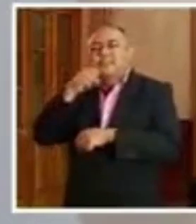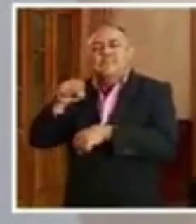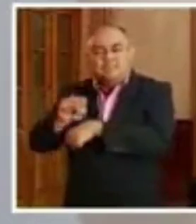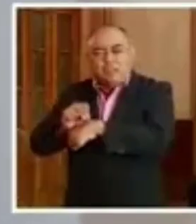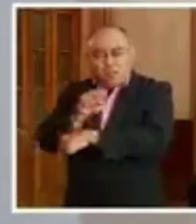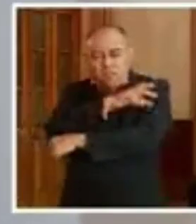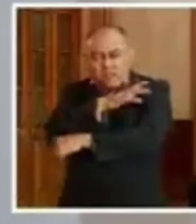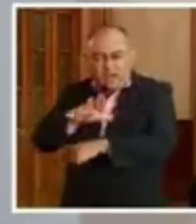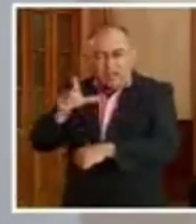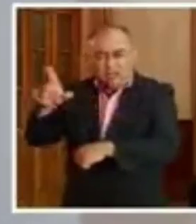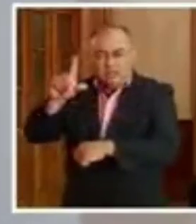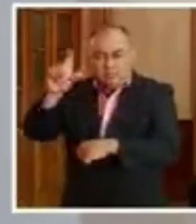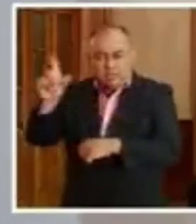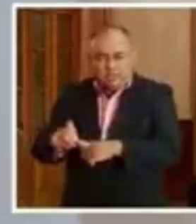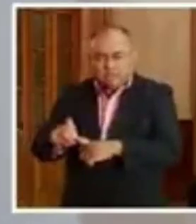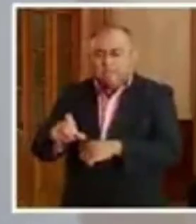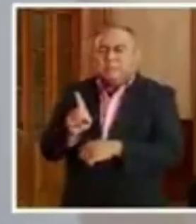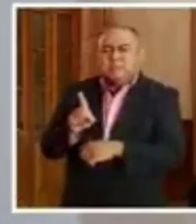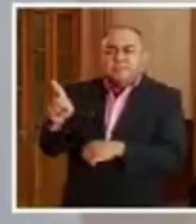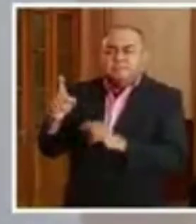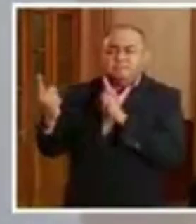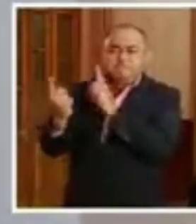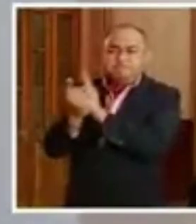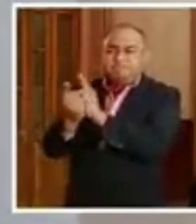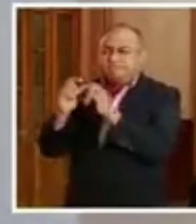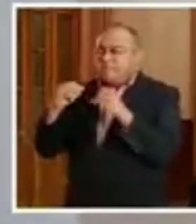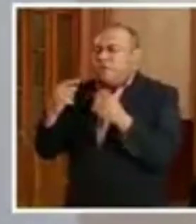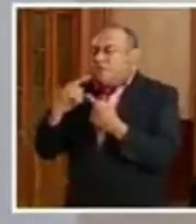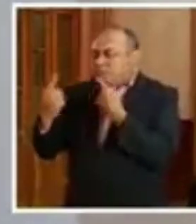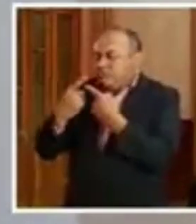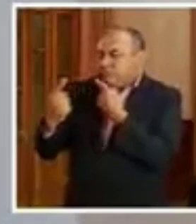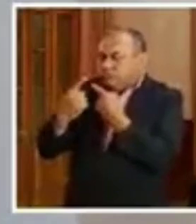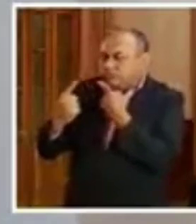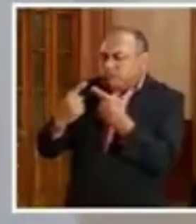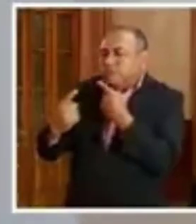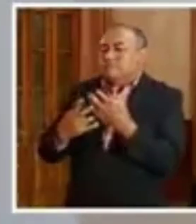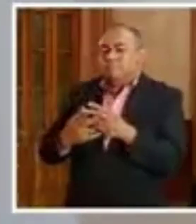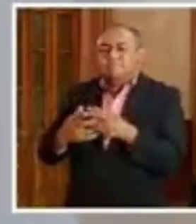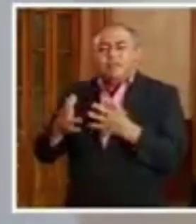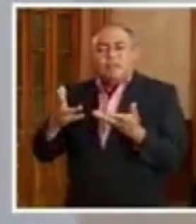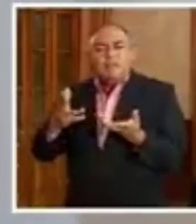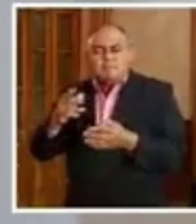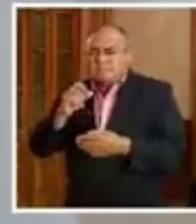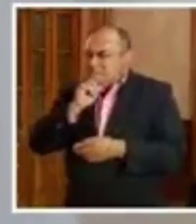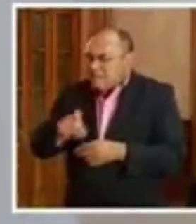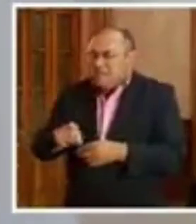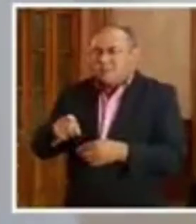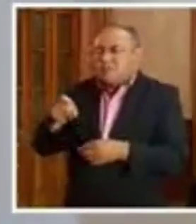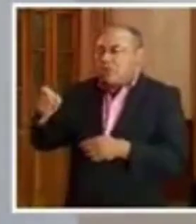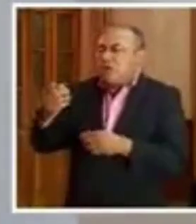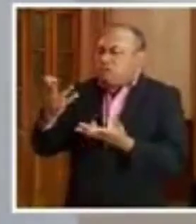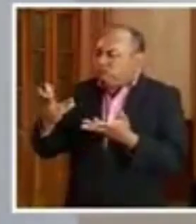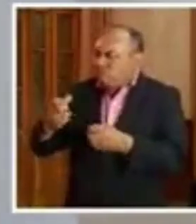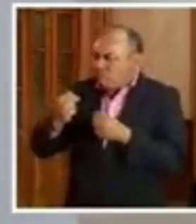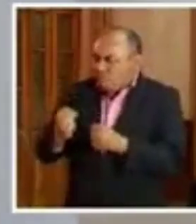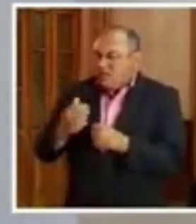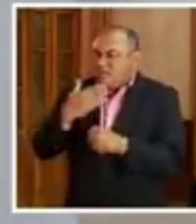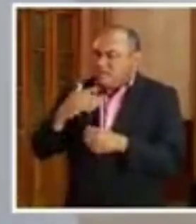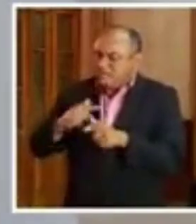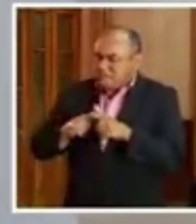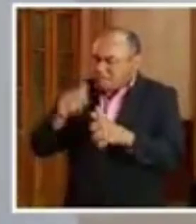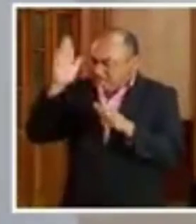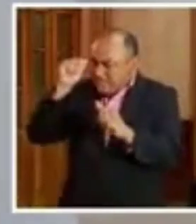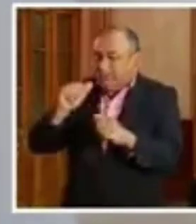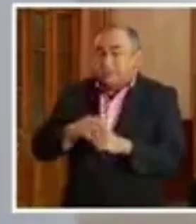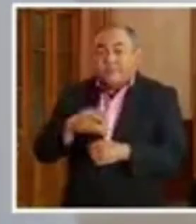Scott, siguiendo el fortalecimiento de los lazos, y le pedí a nombre de todo Nuevo León dar las gracias